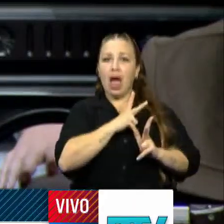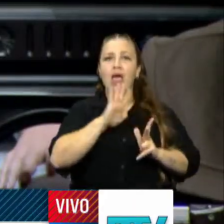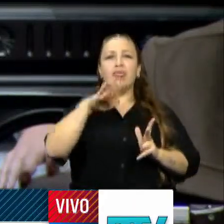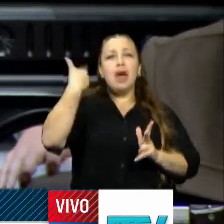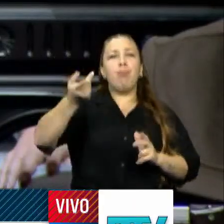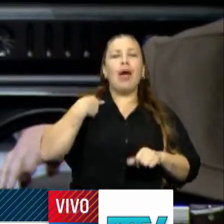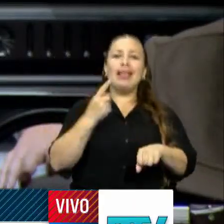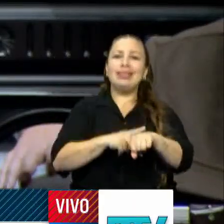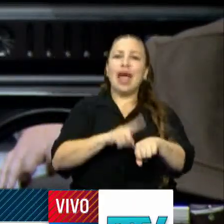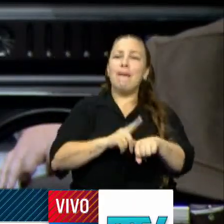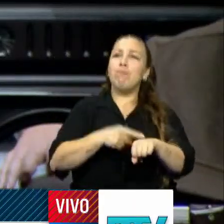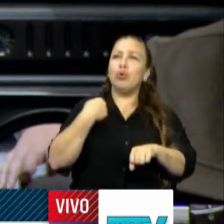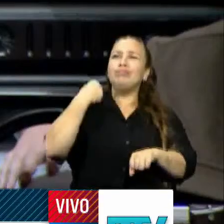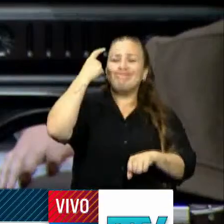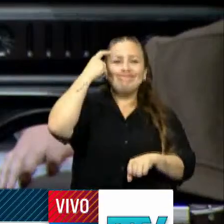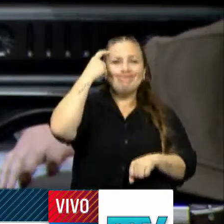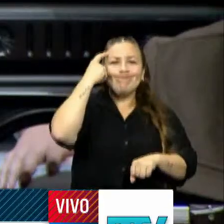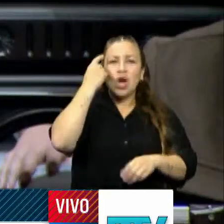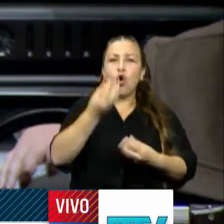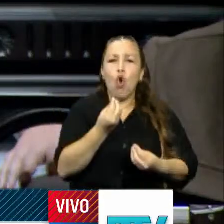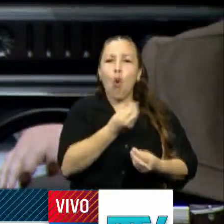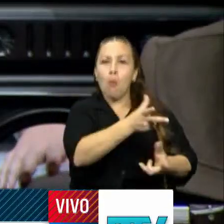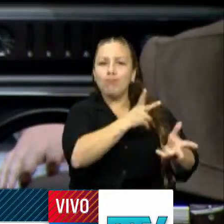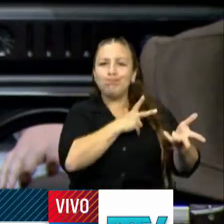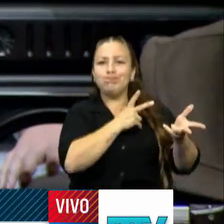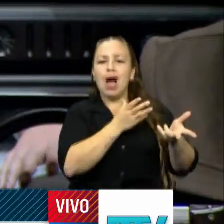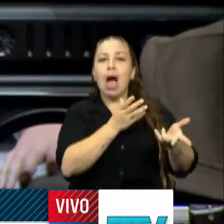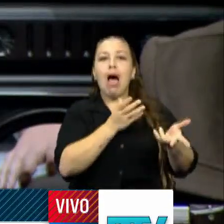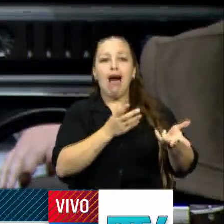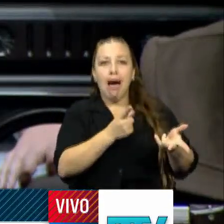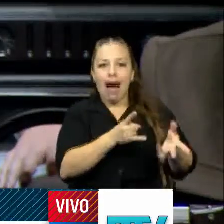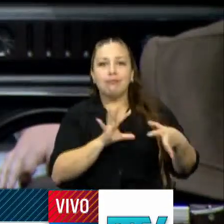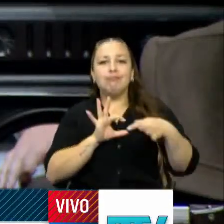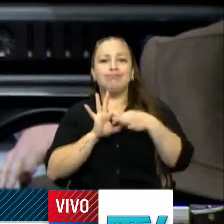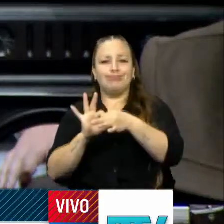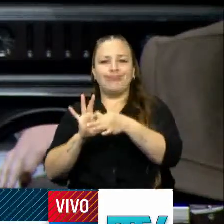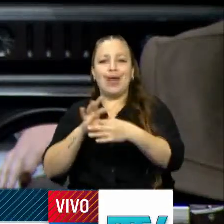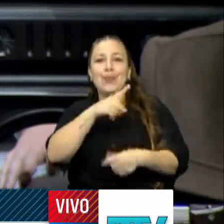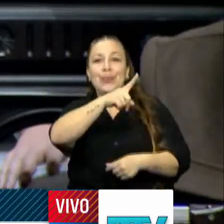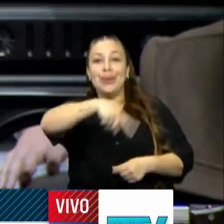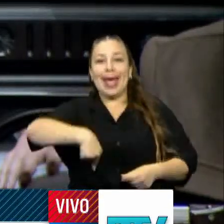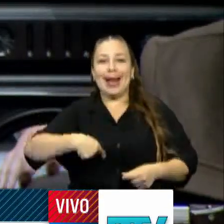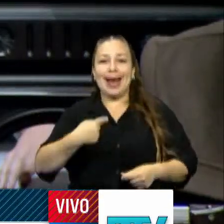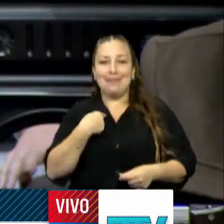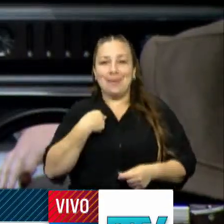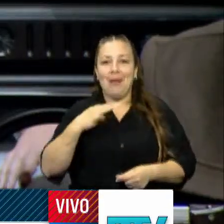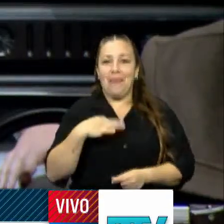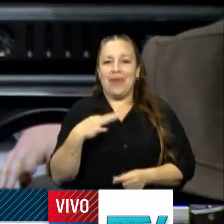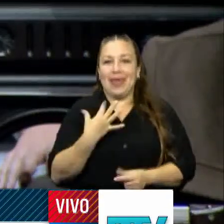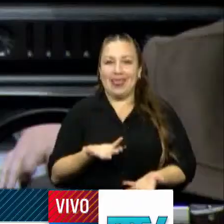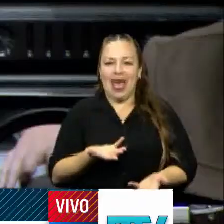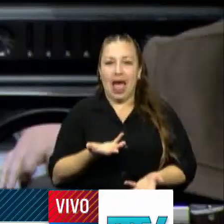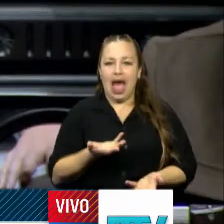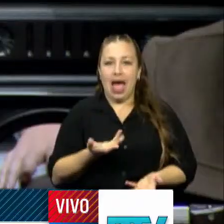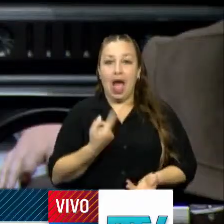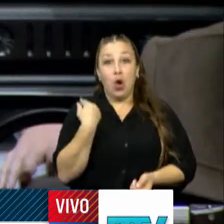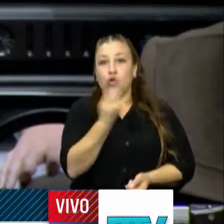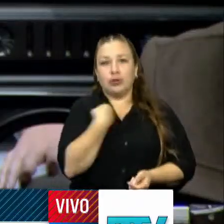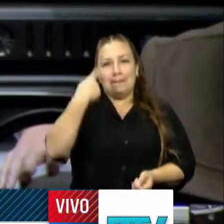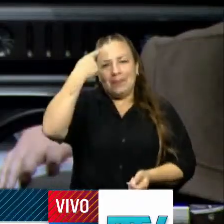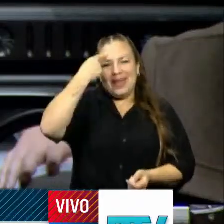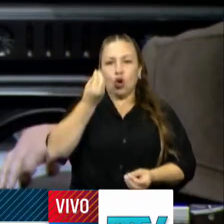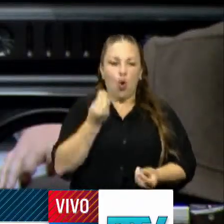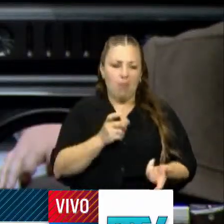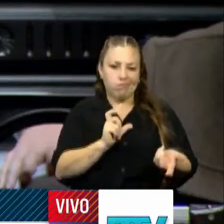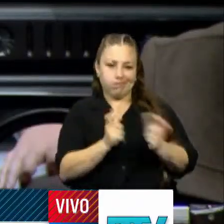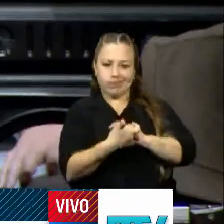tiempo las iba desmenuzando y las iba aplicando a diferentes realidades. Claro, nosotros venimos todo de la política, entonces todo lo que decía Francisco lo poníamos en código